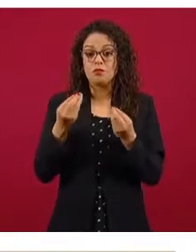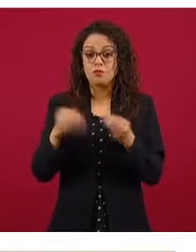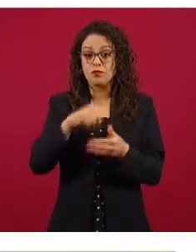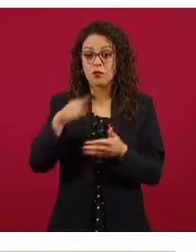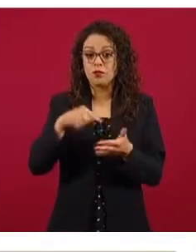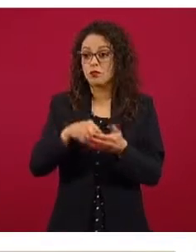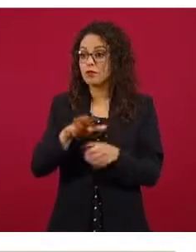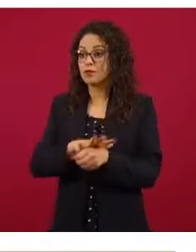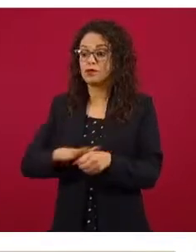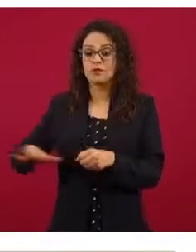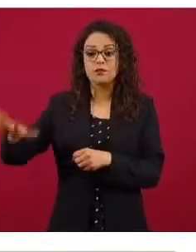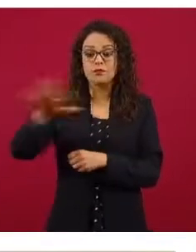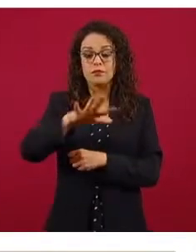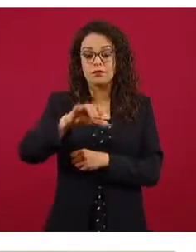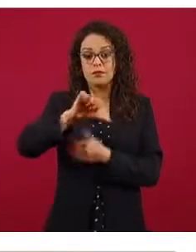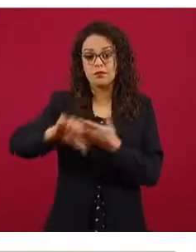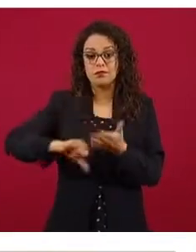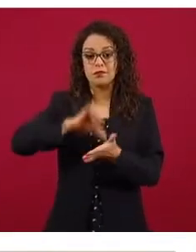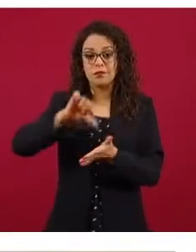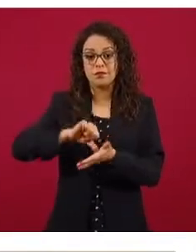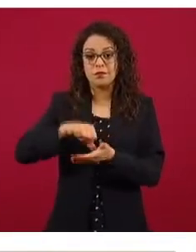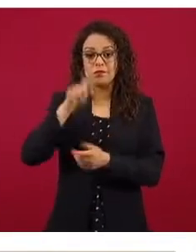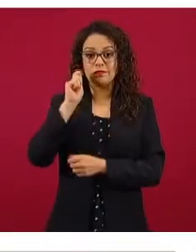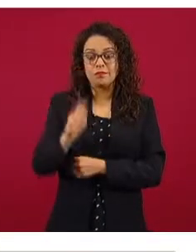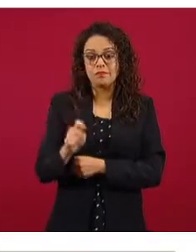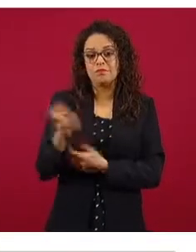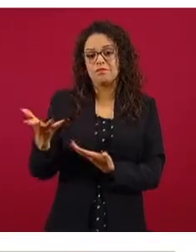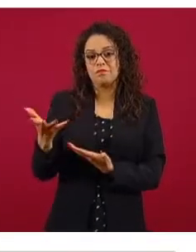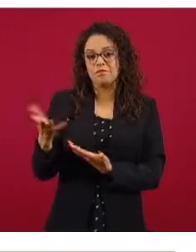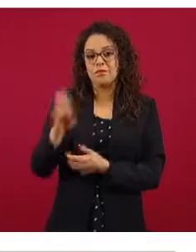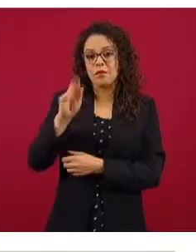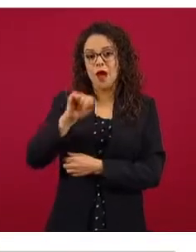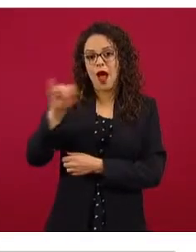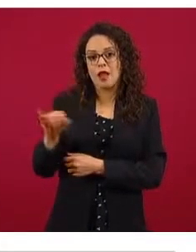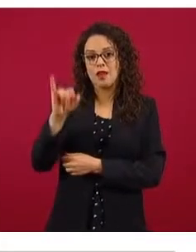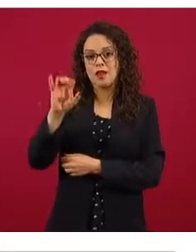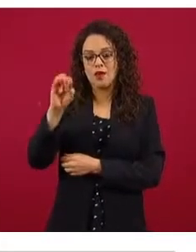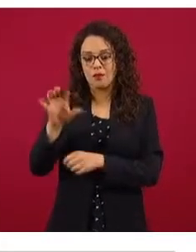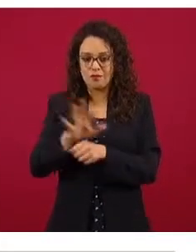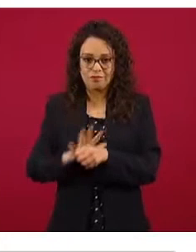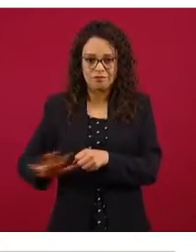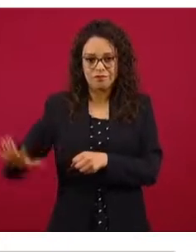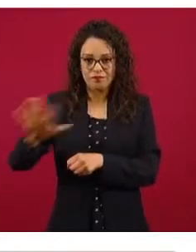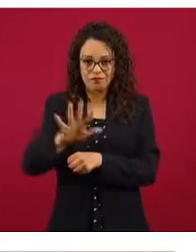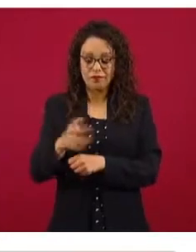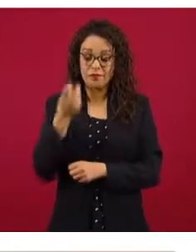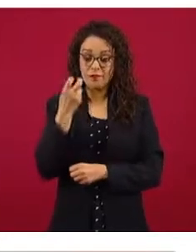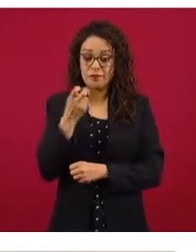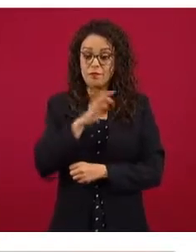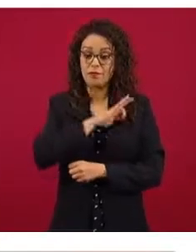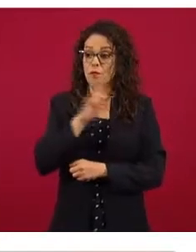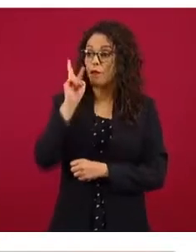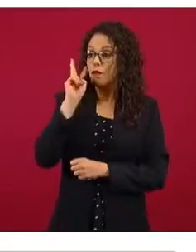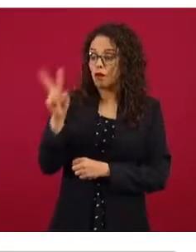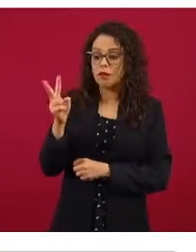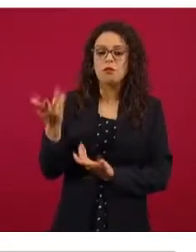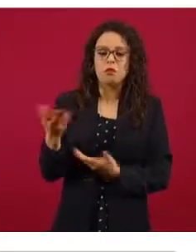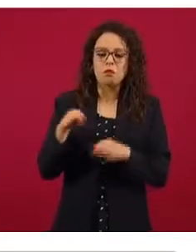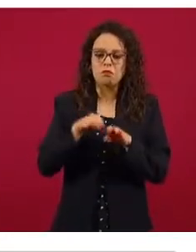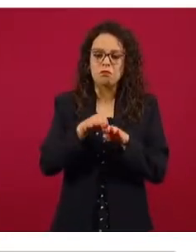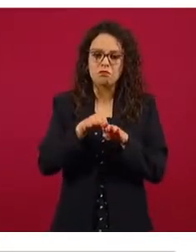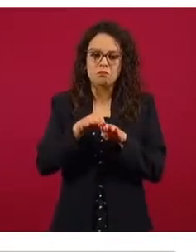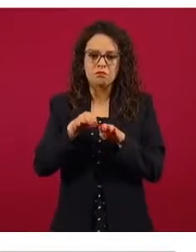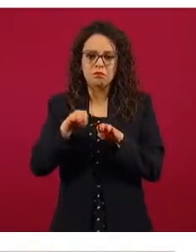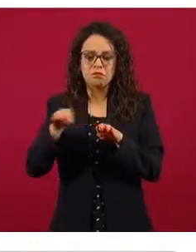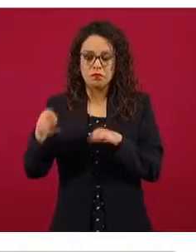zona central del Bajío, la parte alta del Bajío, y tenemos esta tendencia de estancamiento, pero en